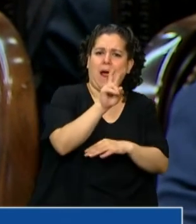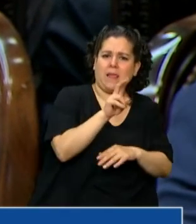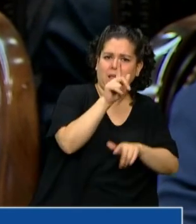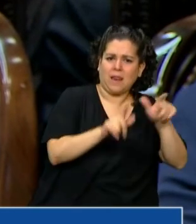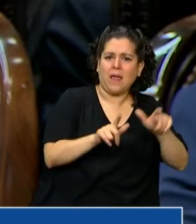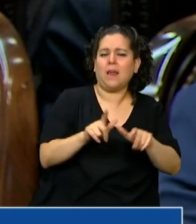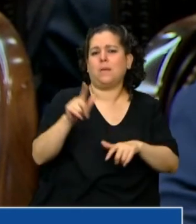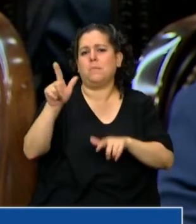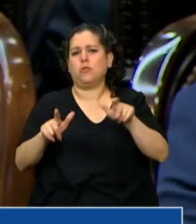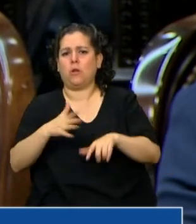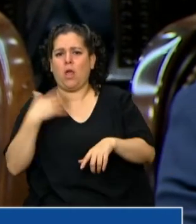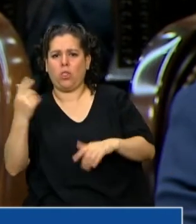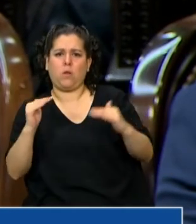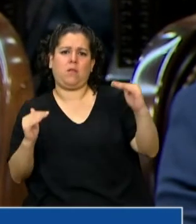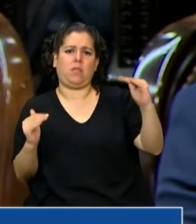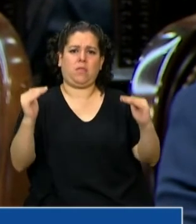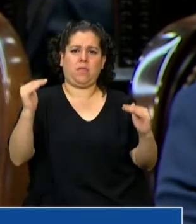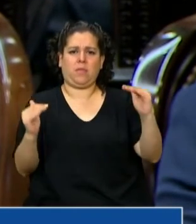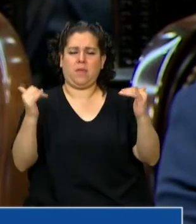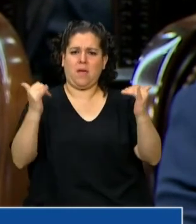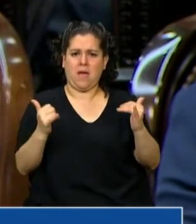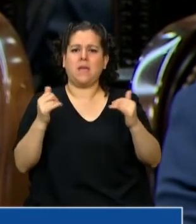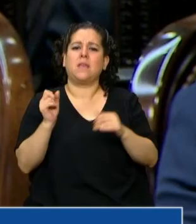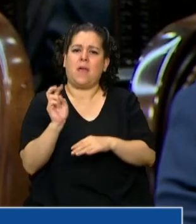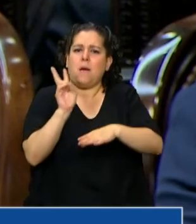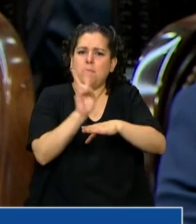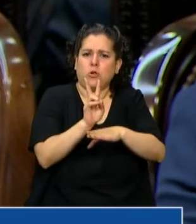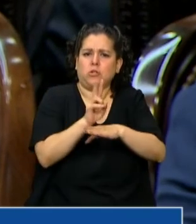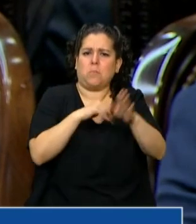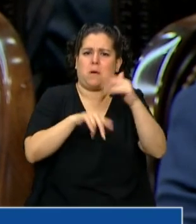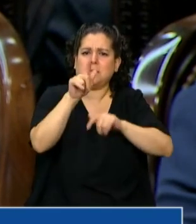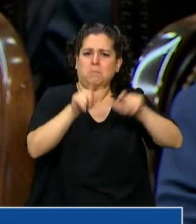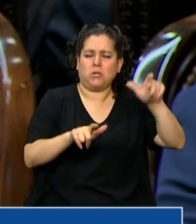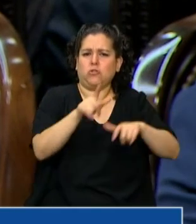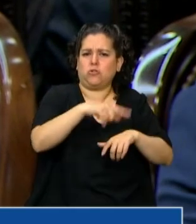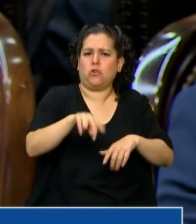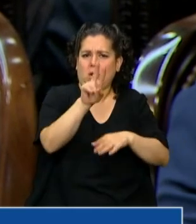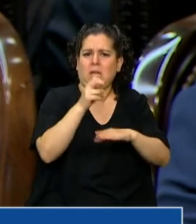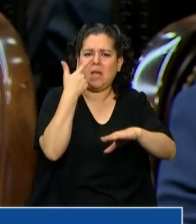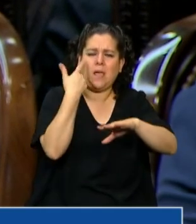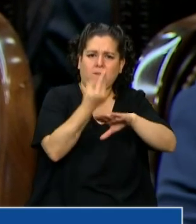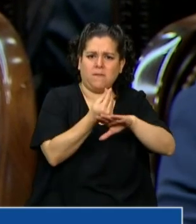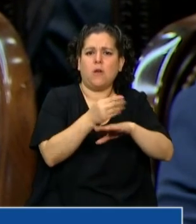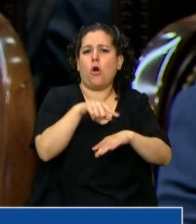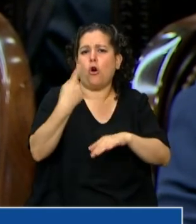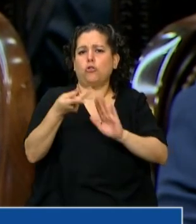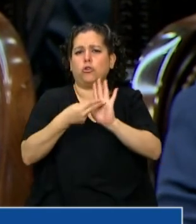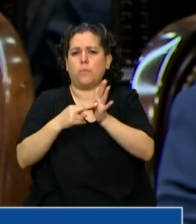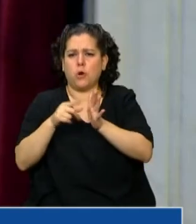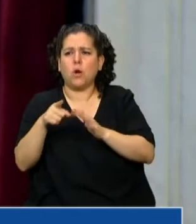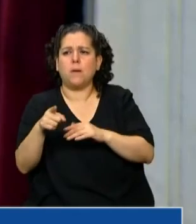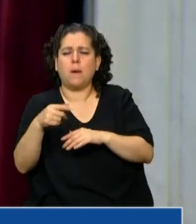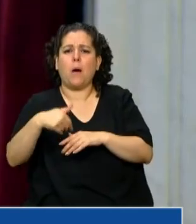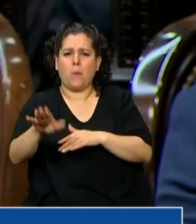y eso nos obliga a, sobre todas las cosas, proteger a la parte más débil de la relación, que son los inquilinos. Los otros problemas se